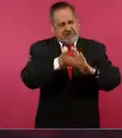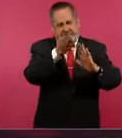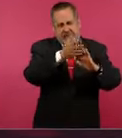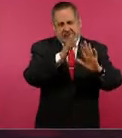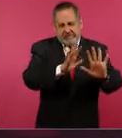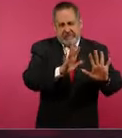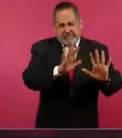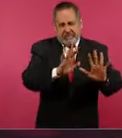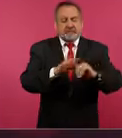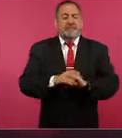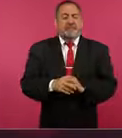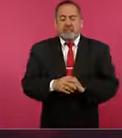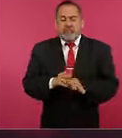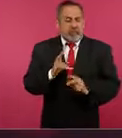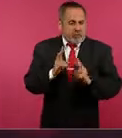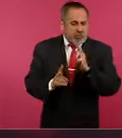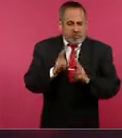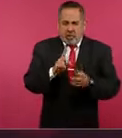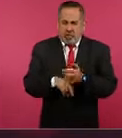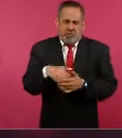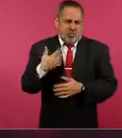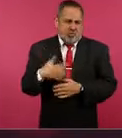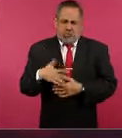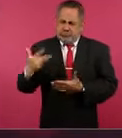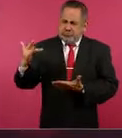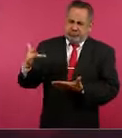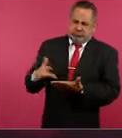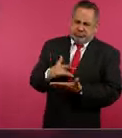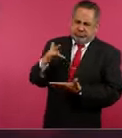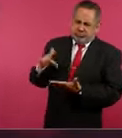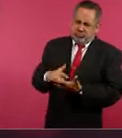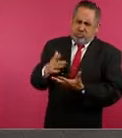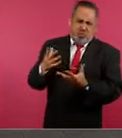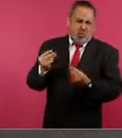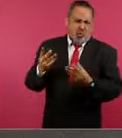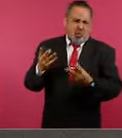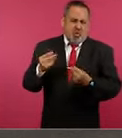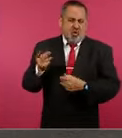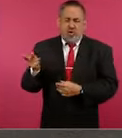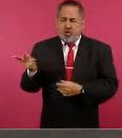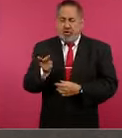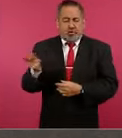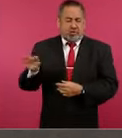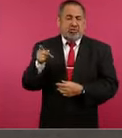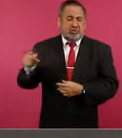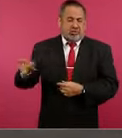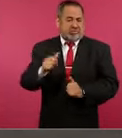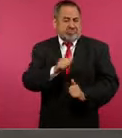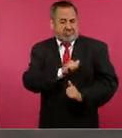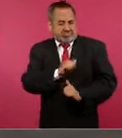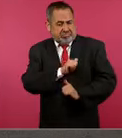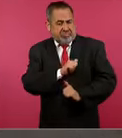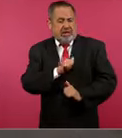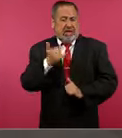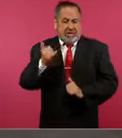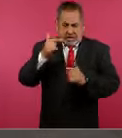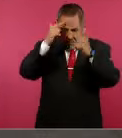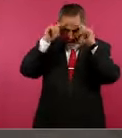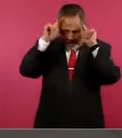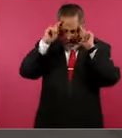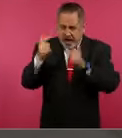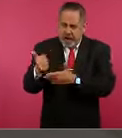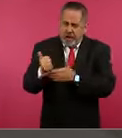hablábamos del gran apoyo que han significado las dos instituciones para